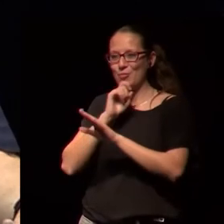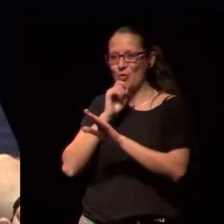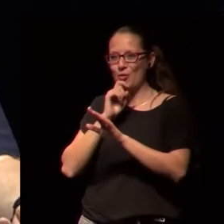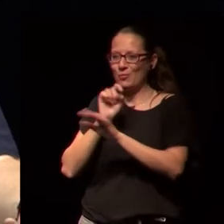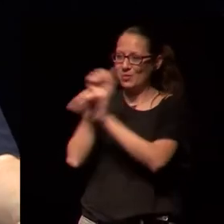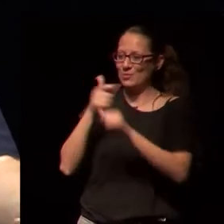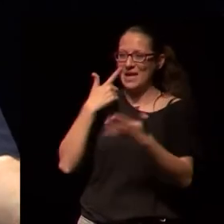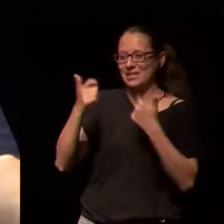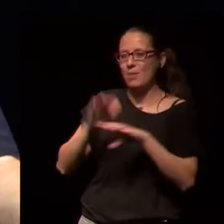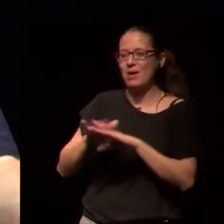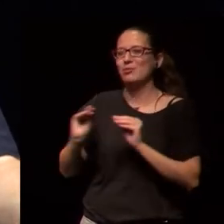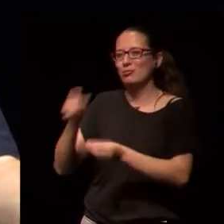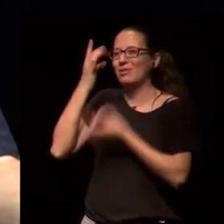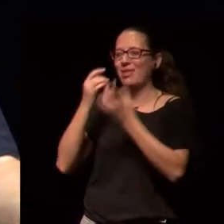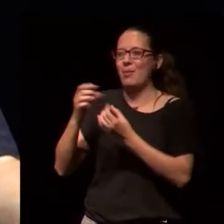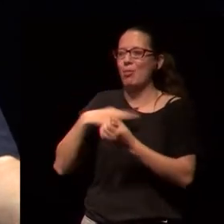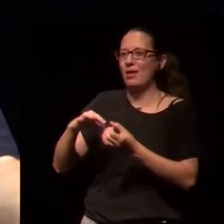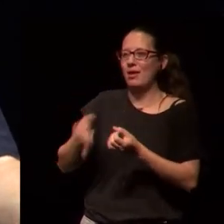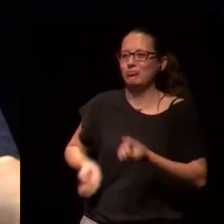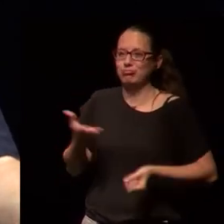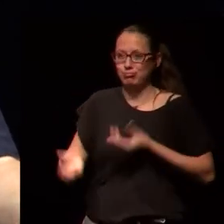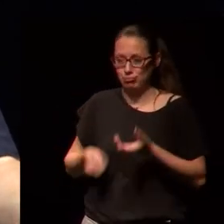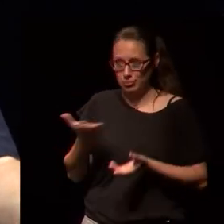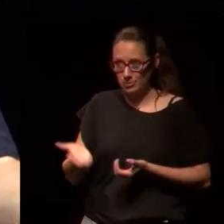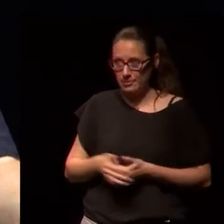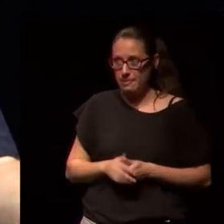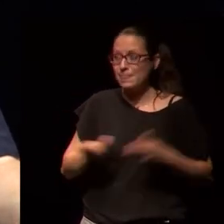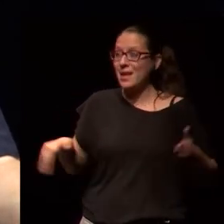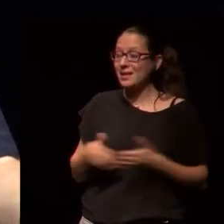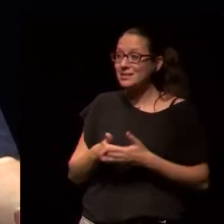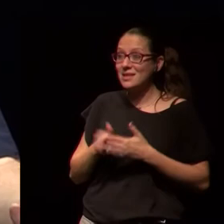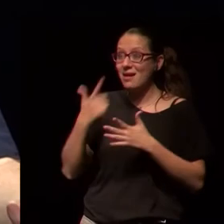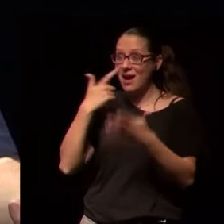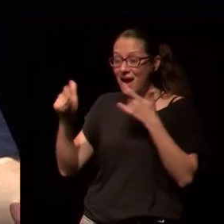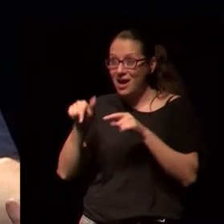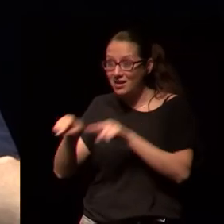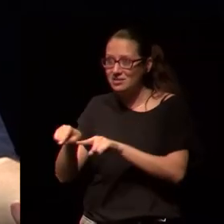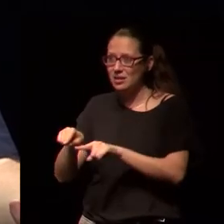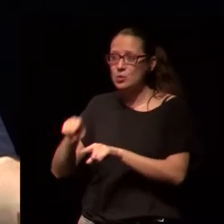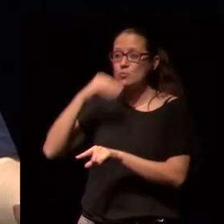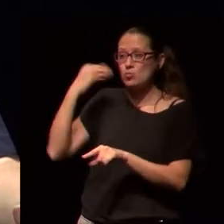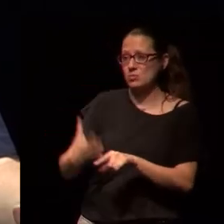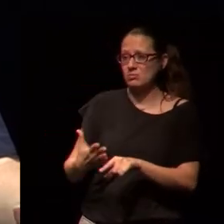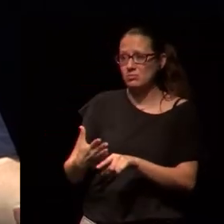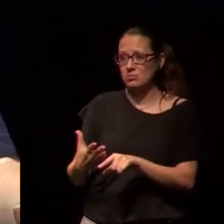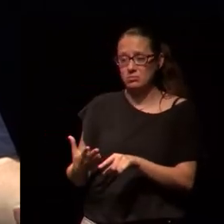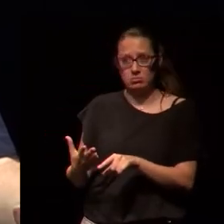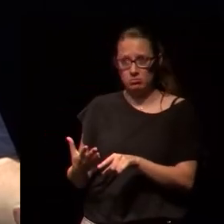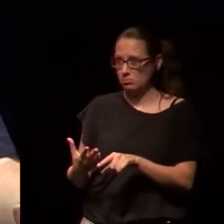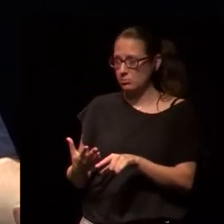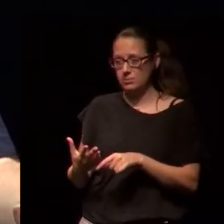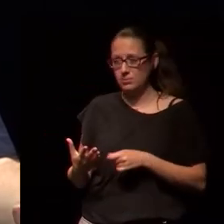sus ideas. Y, de hecho, gran parte de ese arte no era nada bueno. Y